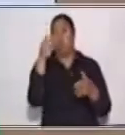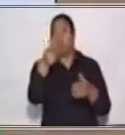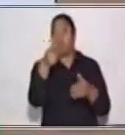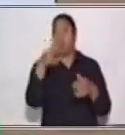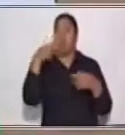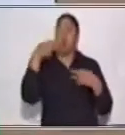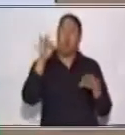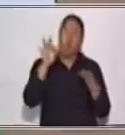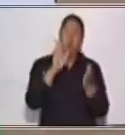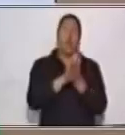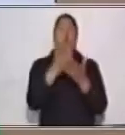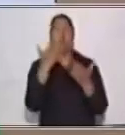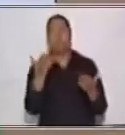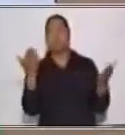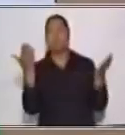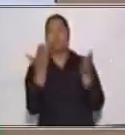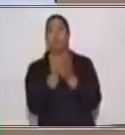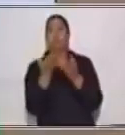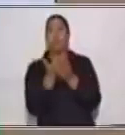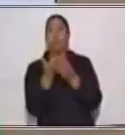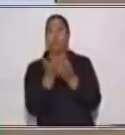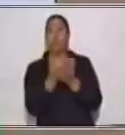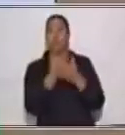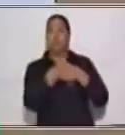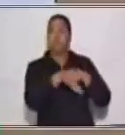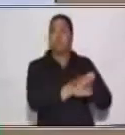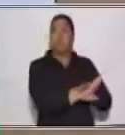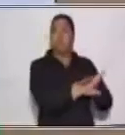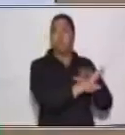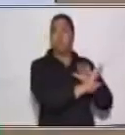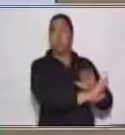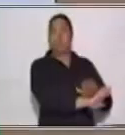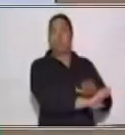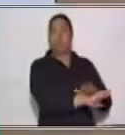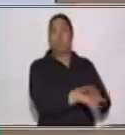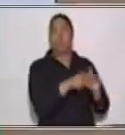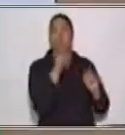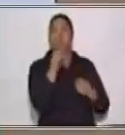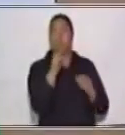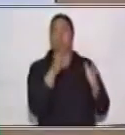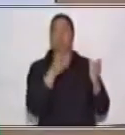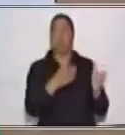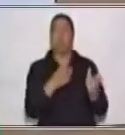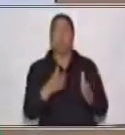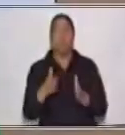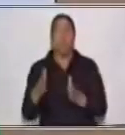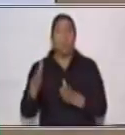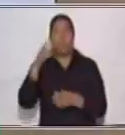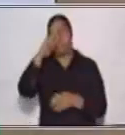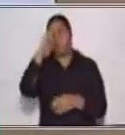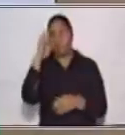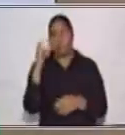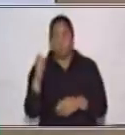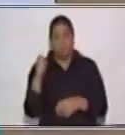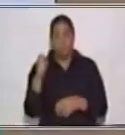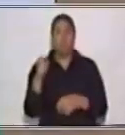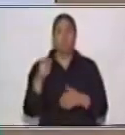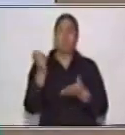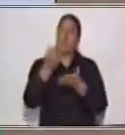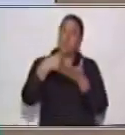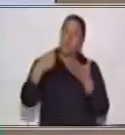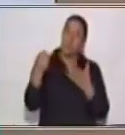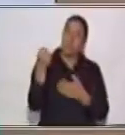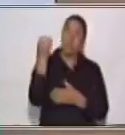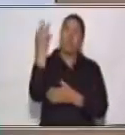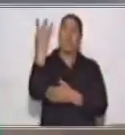archivando en tu portafolio, debes de trabajar de forma ordenada y colocar la fecha